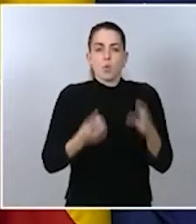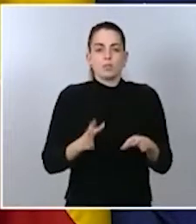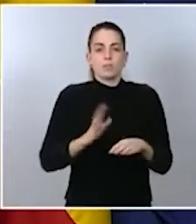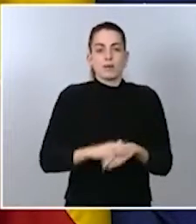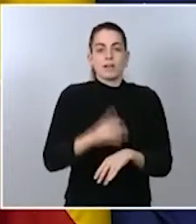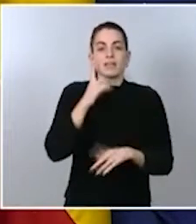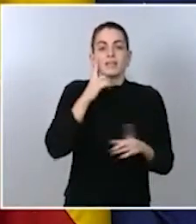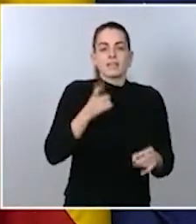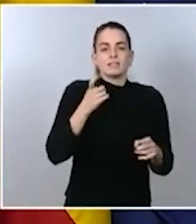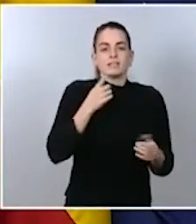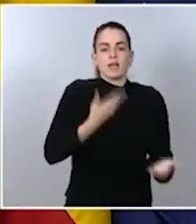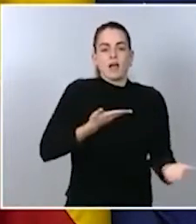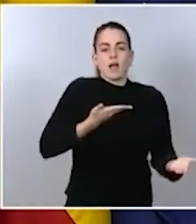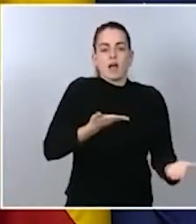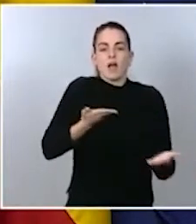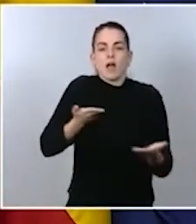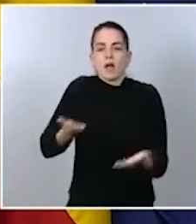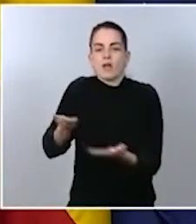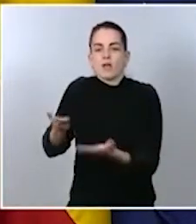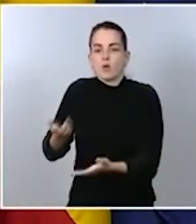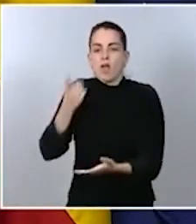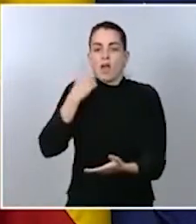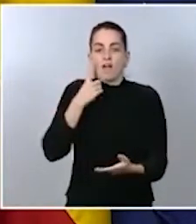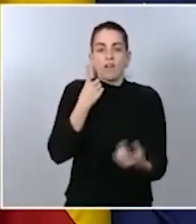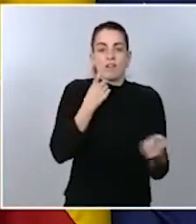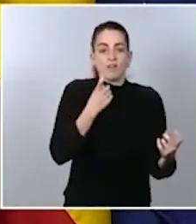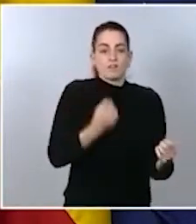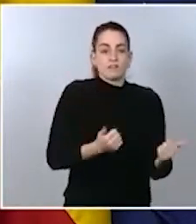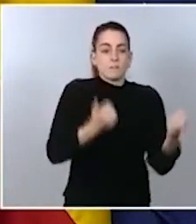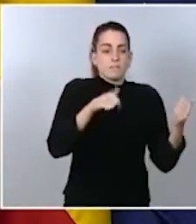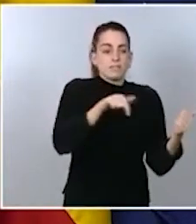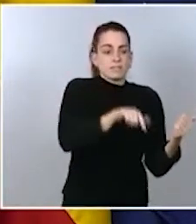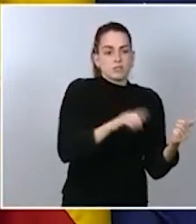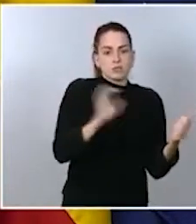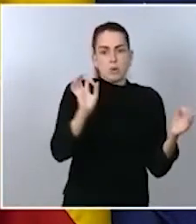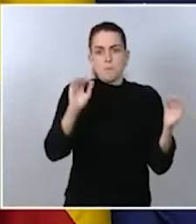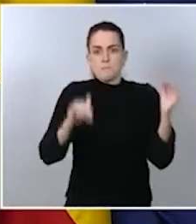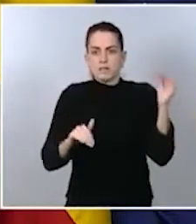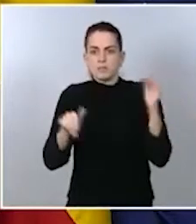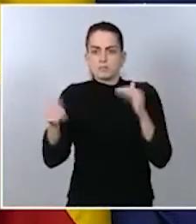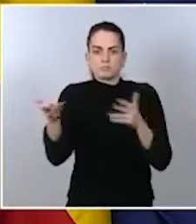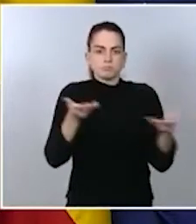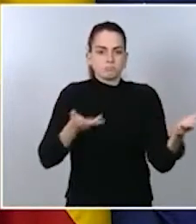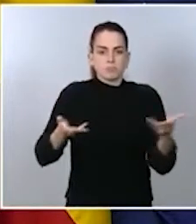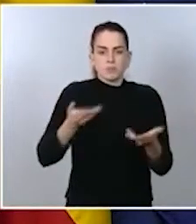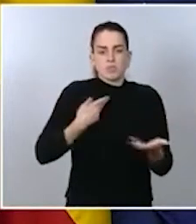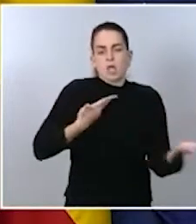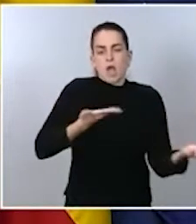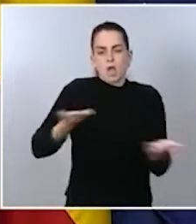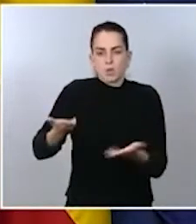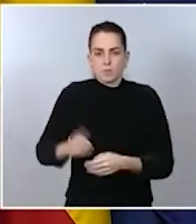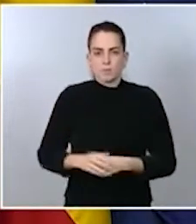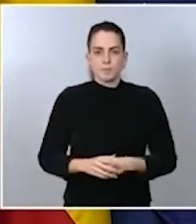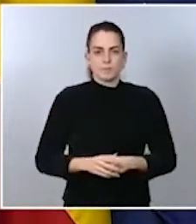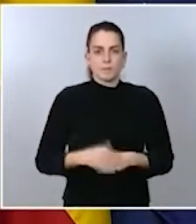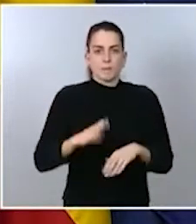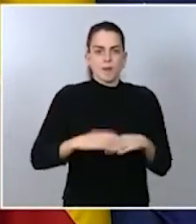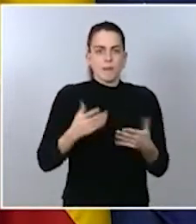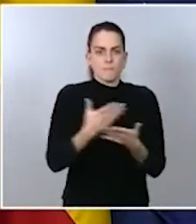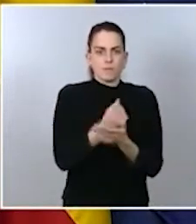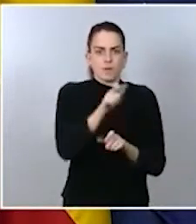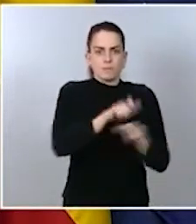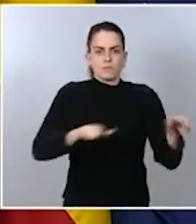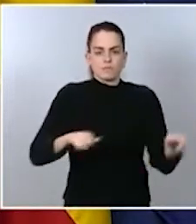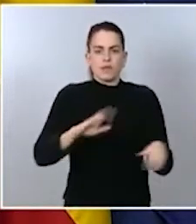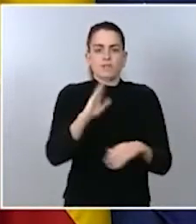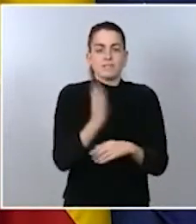en los parámetros legalmente establecidos y a todos los afectados aunque para poder evidentemente tener una